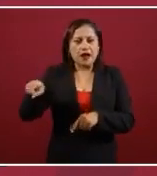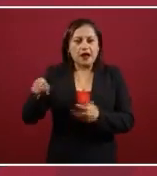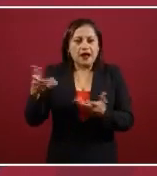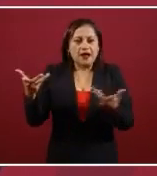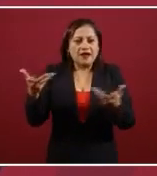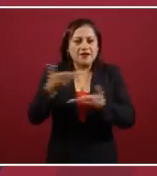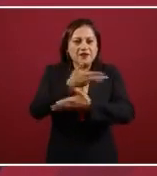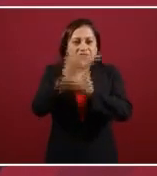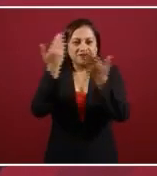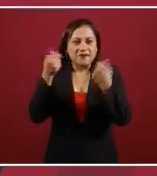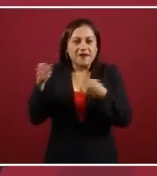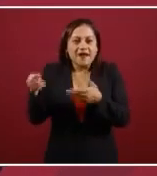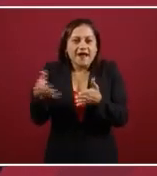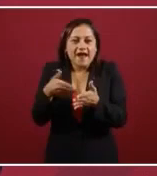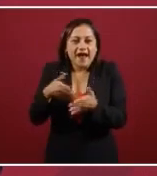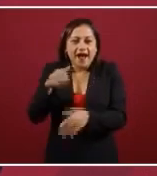sea,